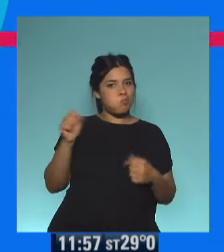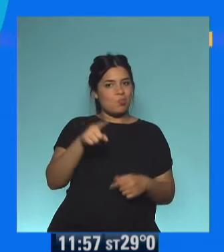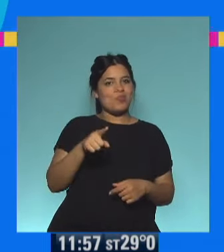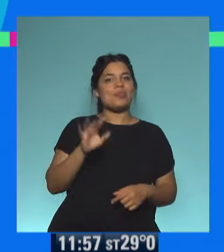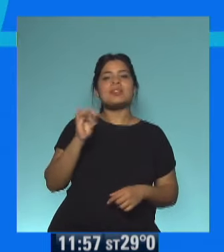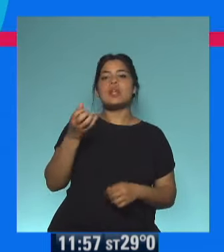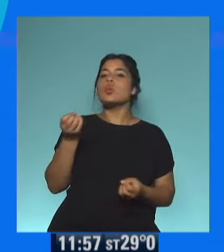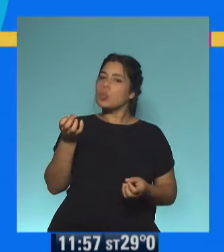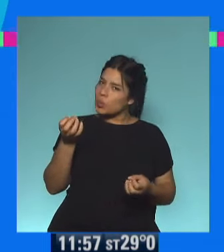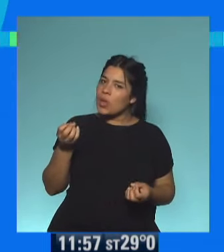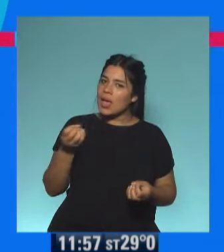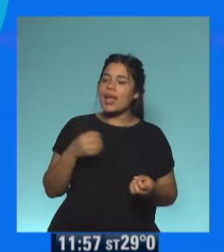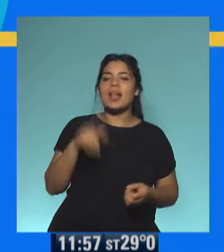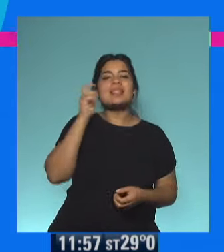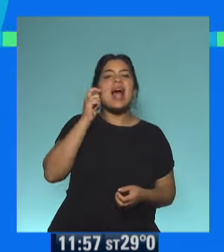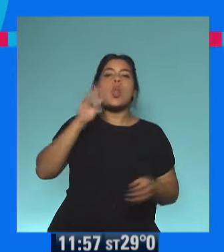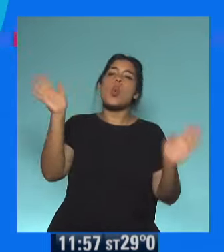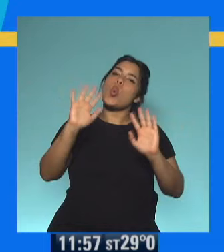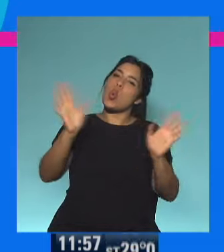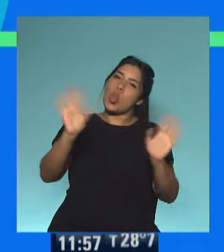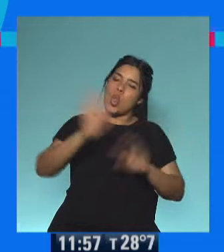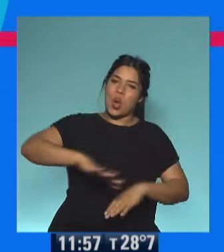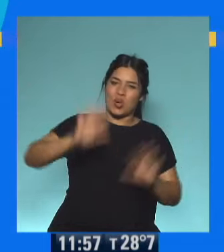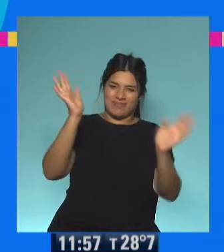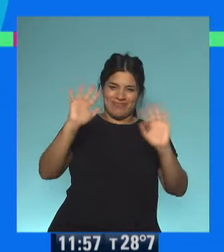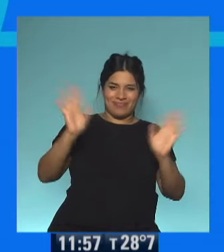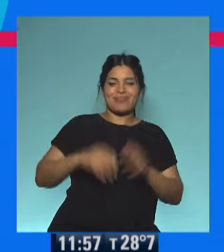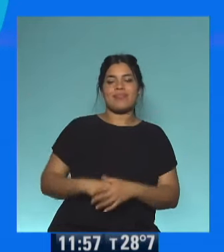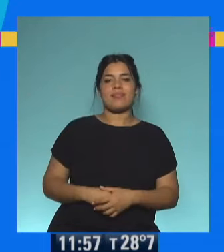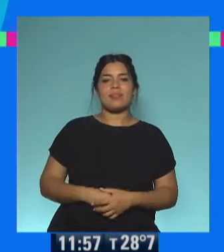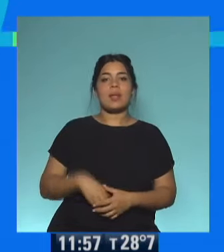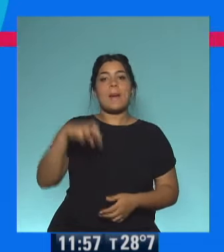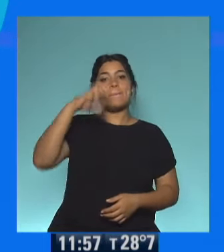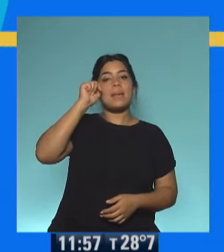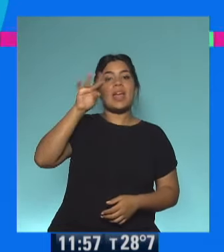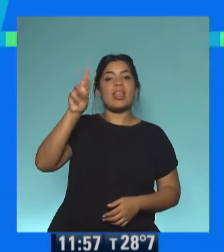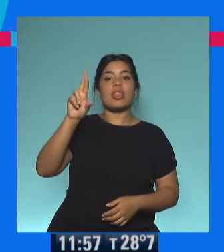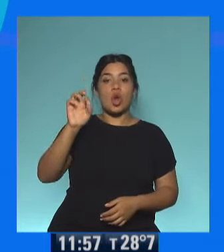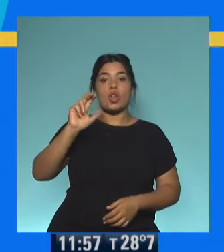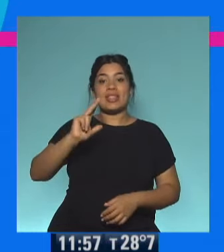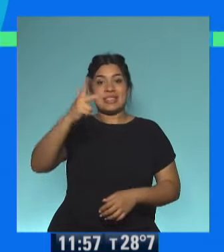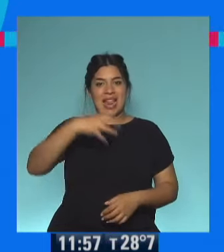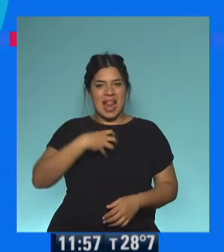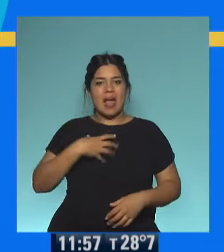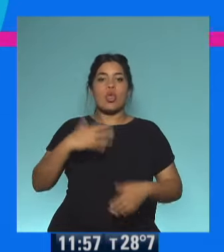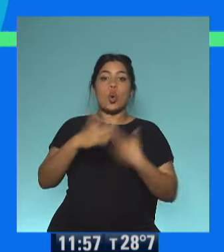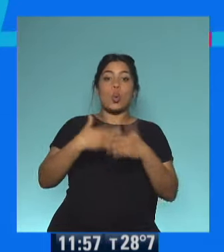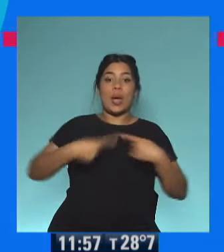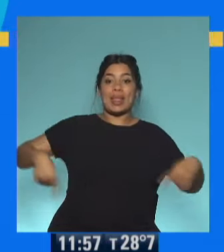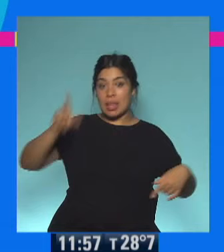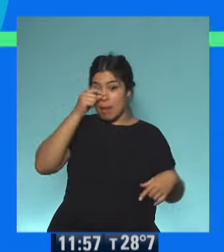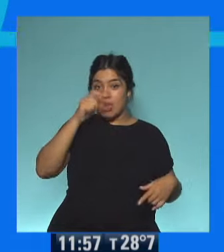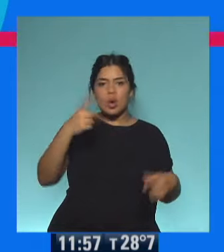de un lado. Para toda La Rioja. Beso enorme, Emi. Gracias por compartirlo. Pedro de Tercero, juguetes de madera. Es como una